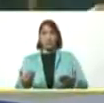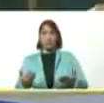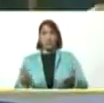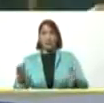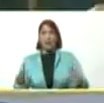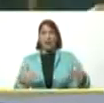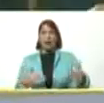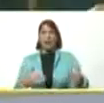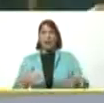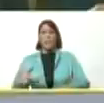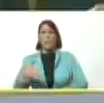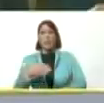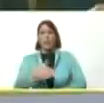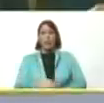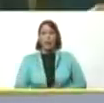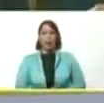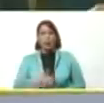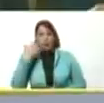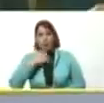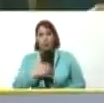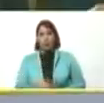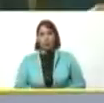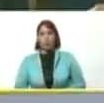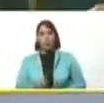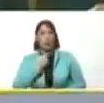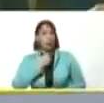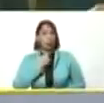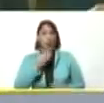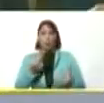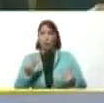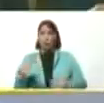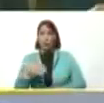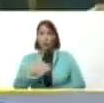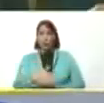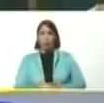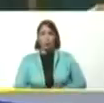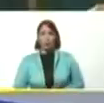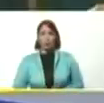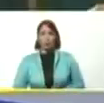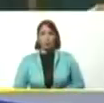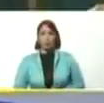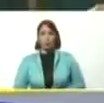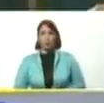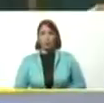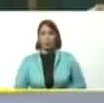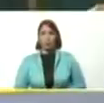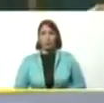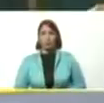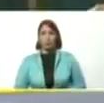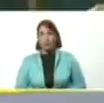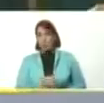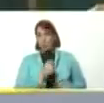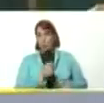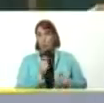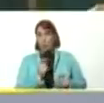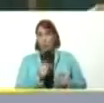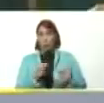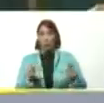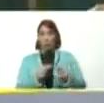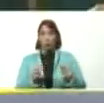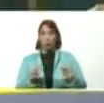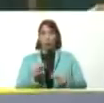pescado congelada. A él le gustaba mucho el pescado. Recién pescadito allá en Puerto de la Cruz, Luis